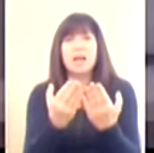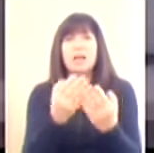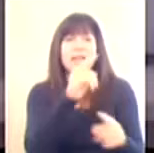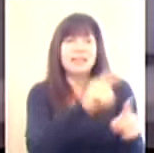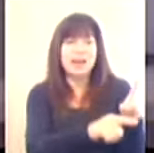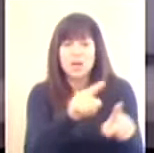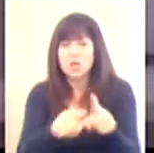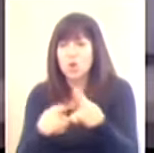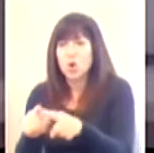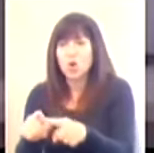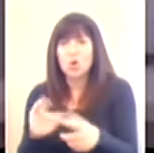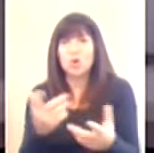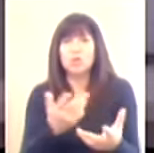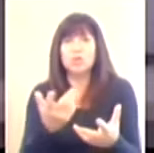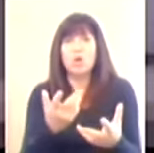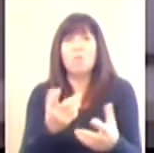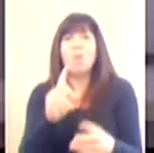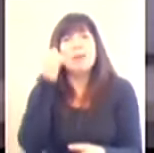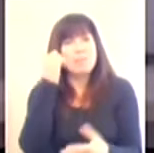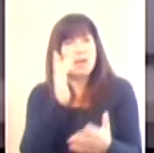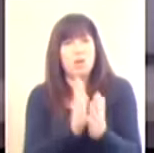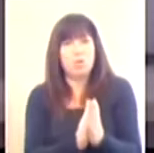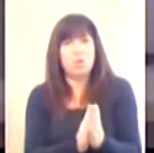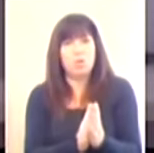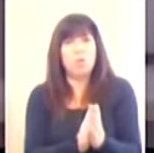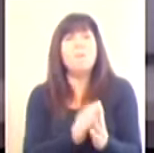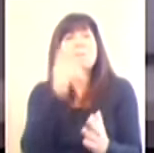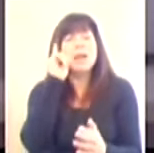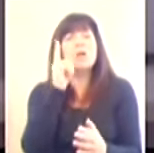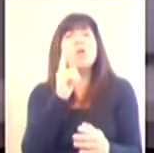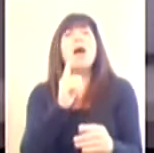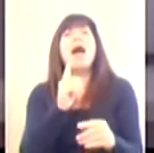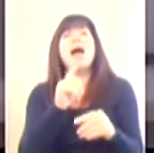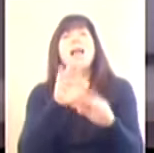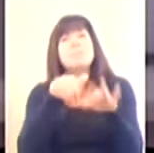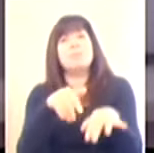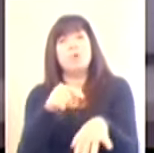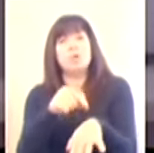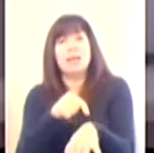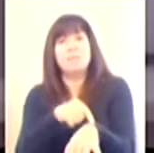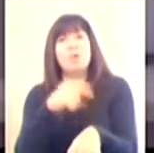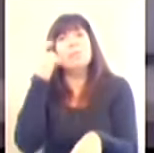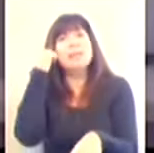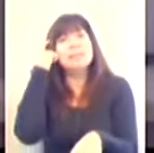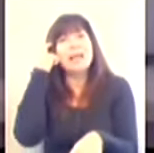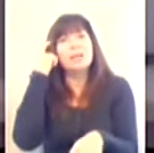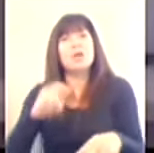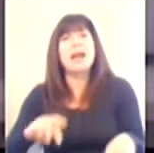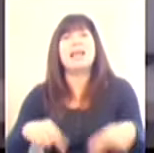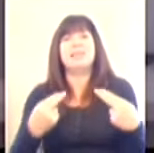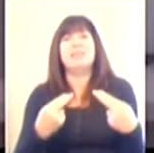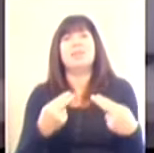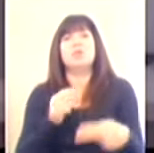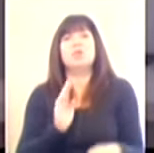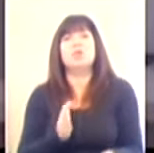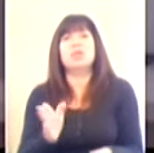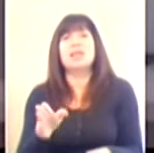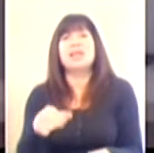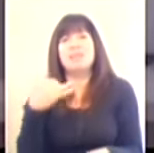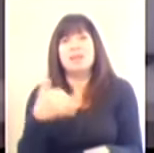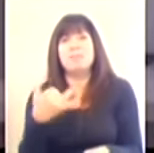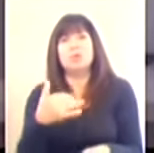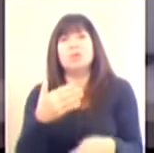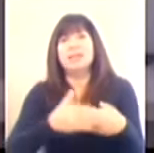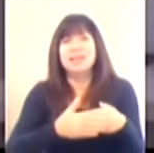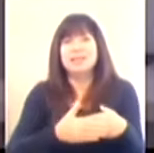las compañías como primer orden. Pero al mismo tiempo también, y pensando en esta reactivación sostenible, la importancia de que hacia